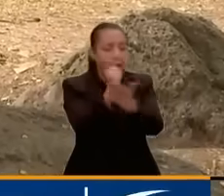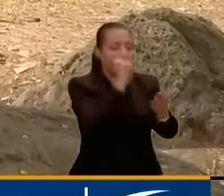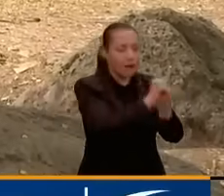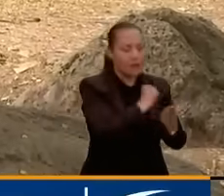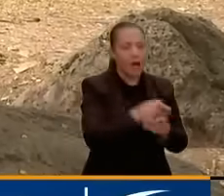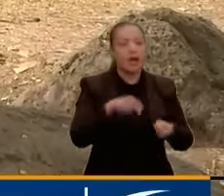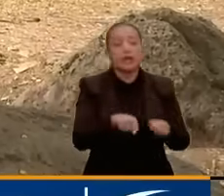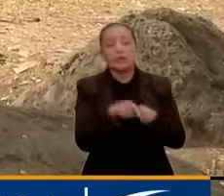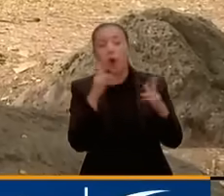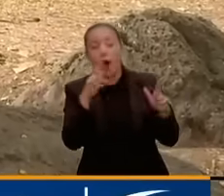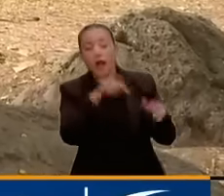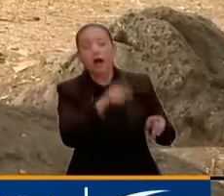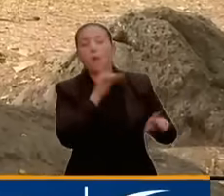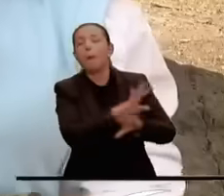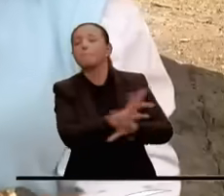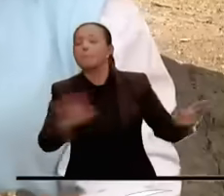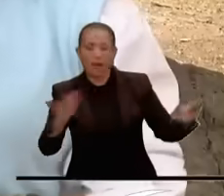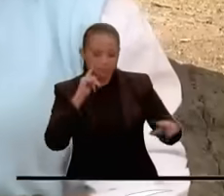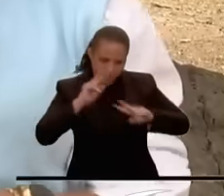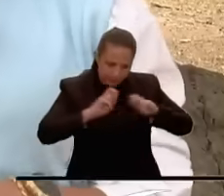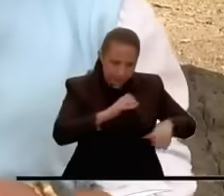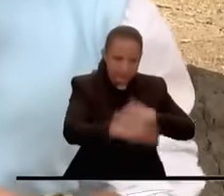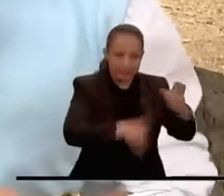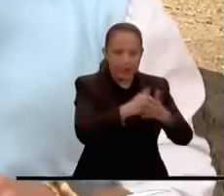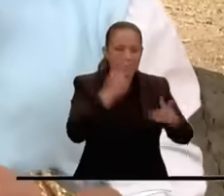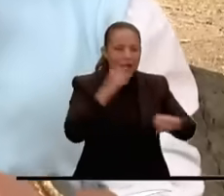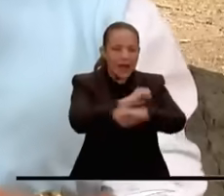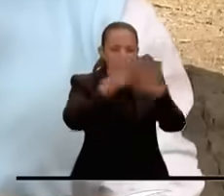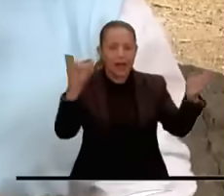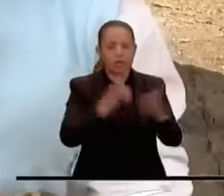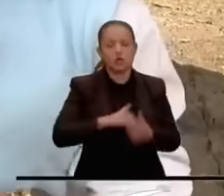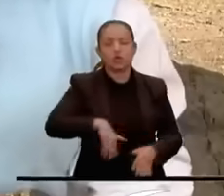las investigaciones para esclarecer este hecho. Valentina Gallego, desde el departamento del Valle del Cauca.